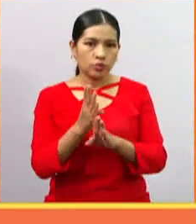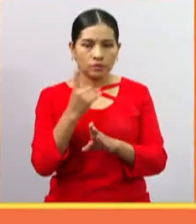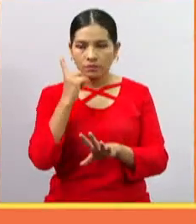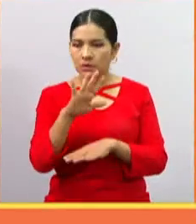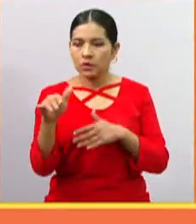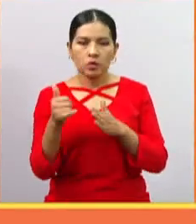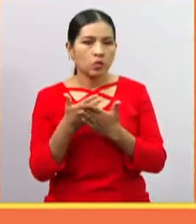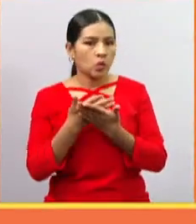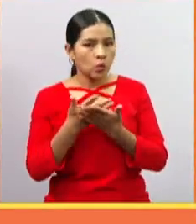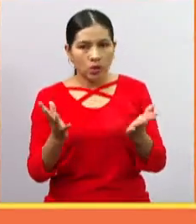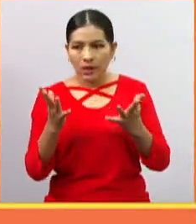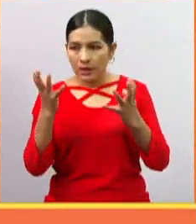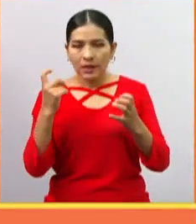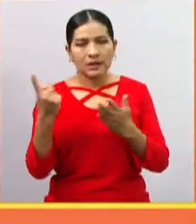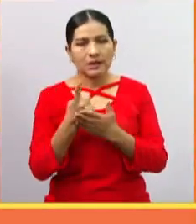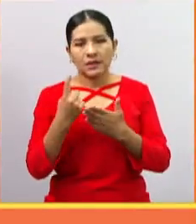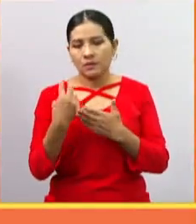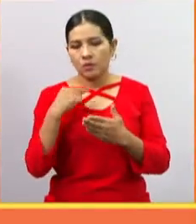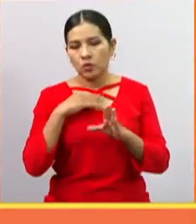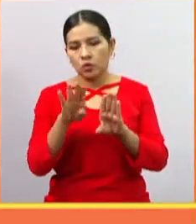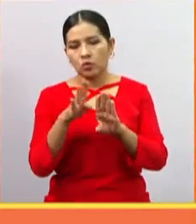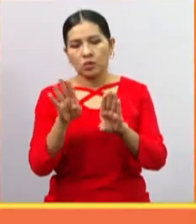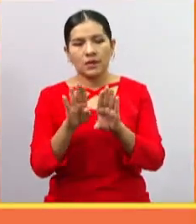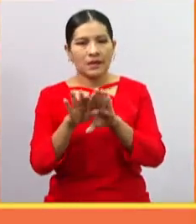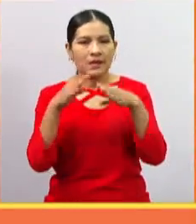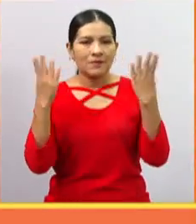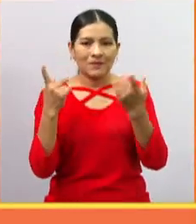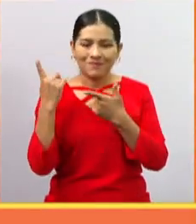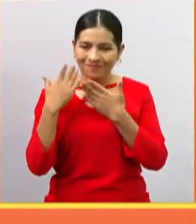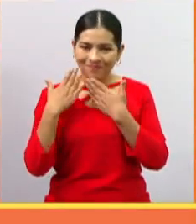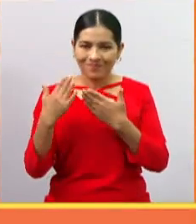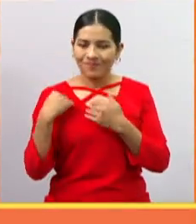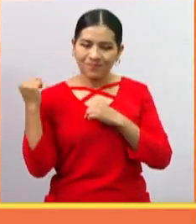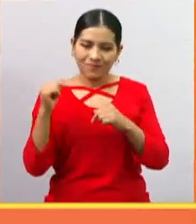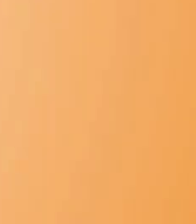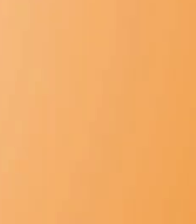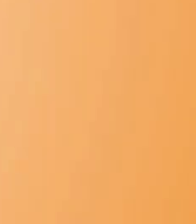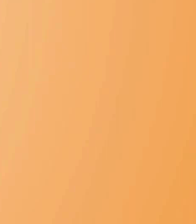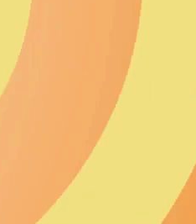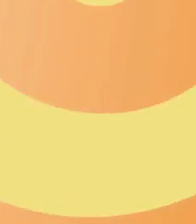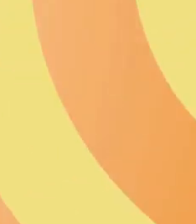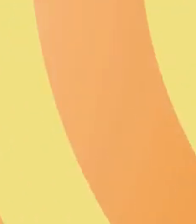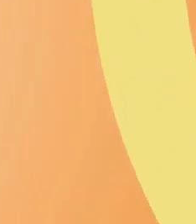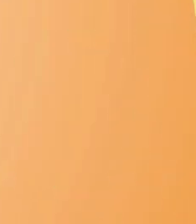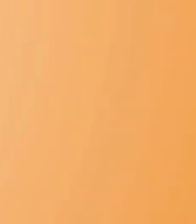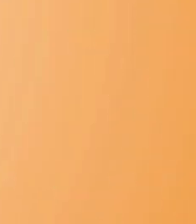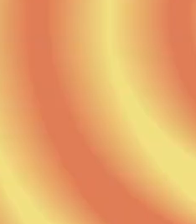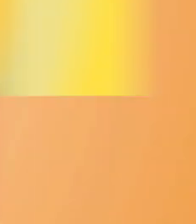tú quieras, las puertas siempre abiertas. Perfecto. Mil gracias, Daniela. Un gran placer estar contigo aquí.